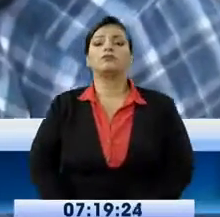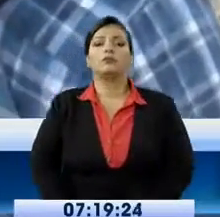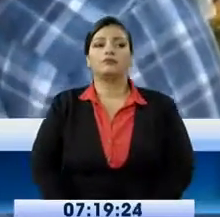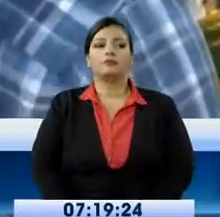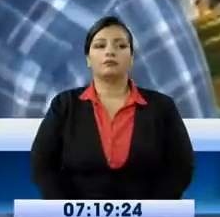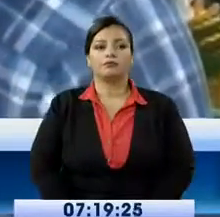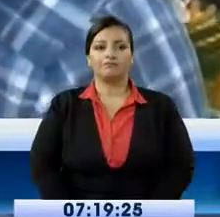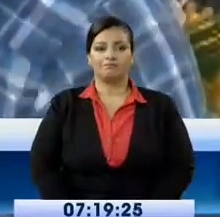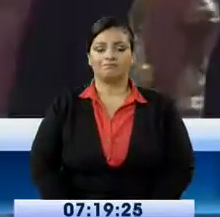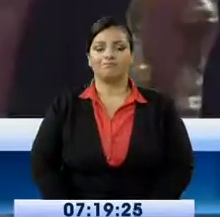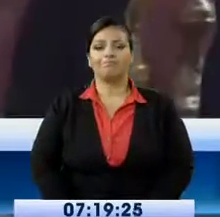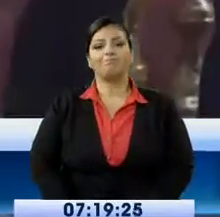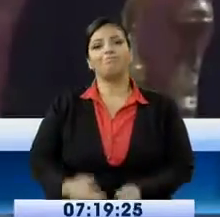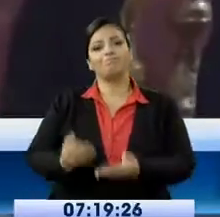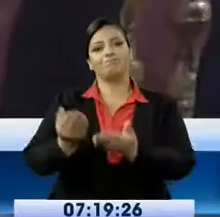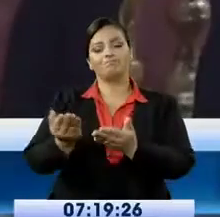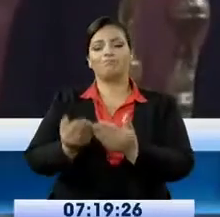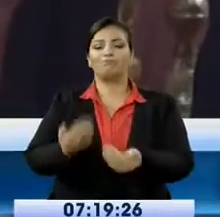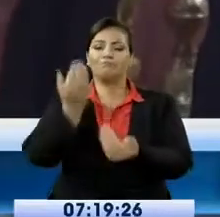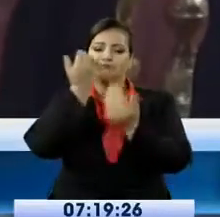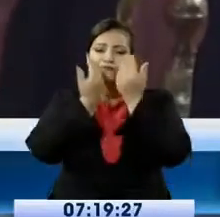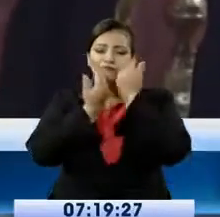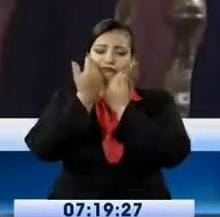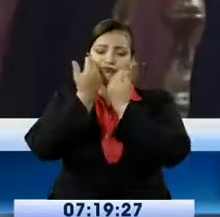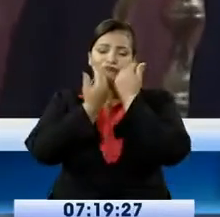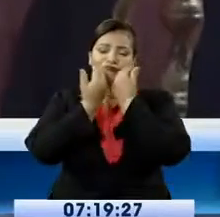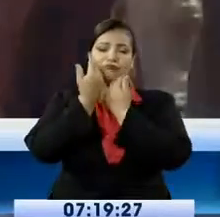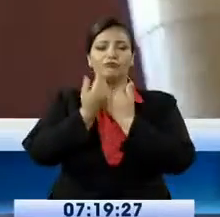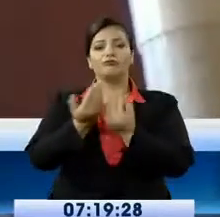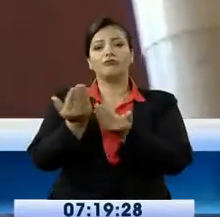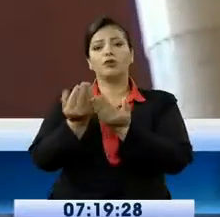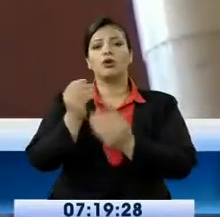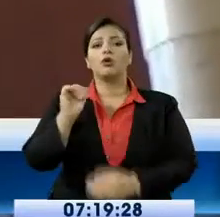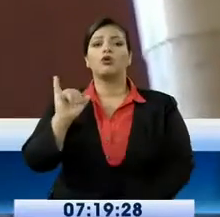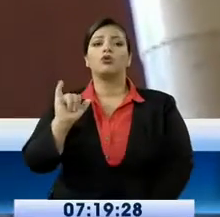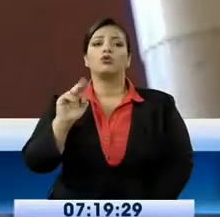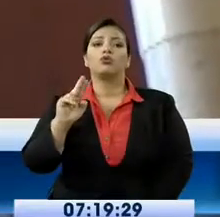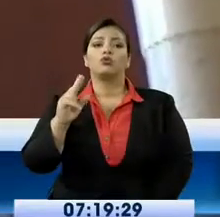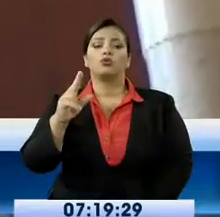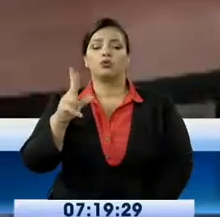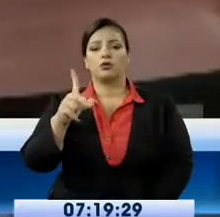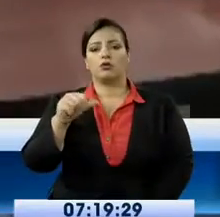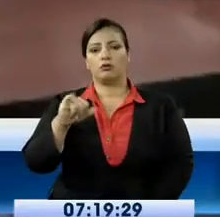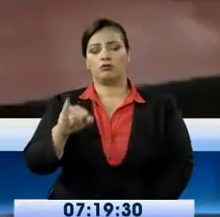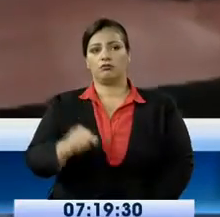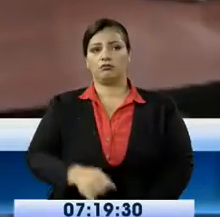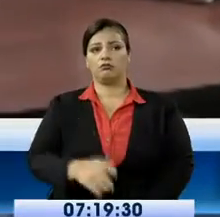despidieron de Yuli, como la llamaban con cariño, esperando que esto no le suceda a otras mujeres en su